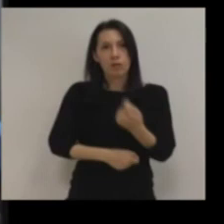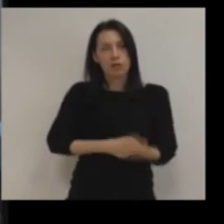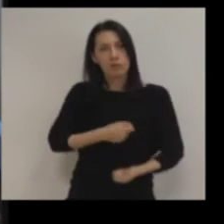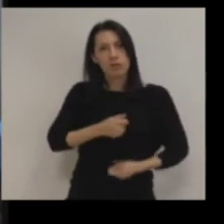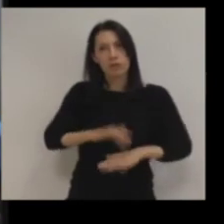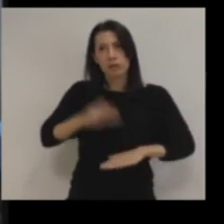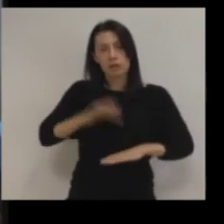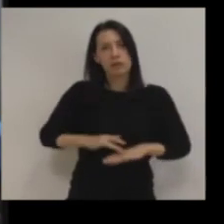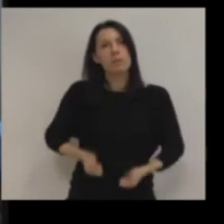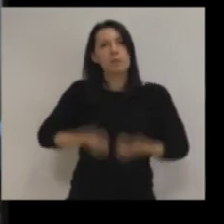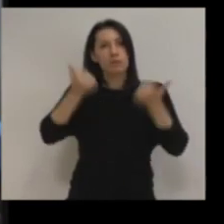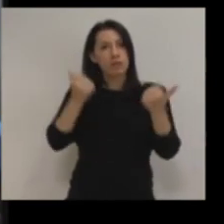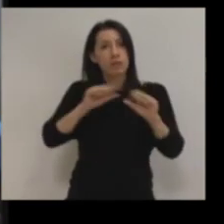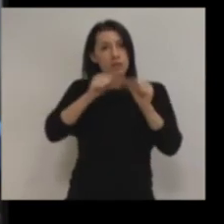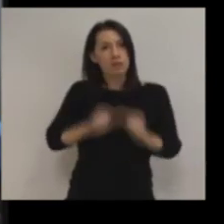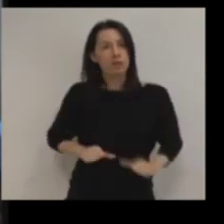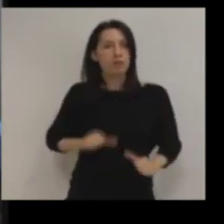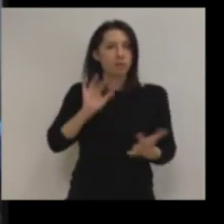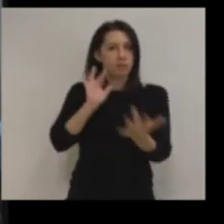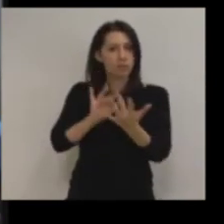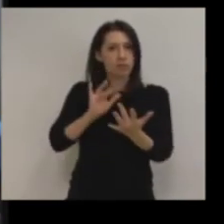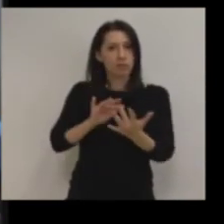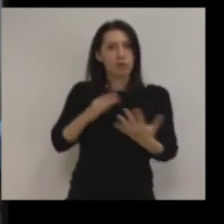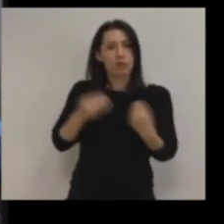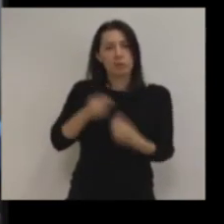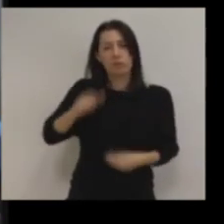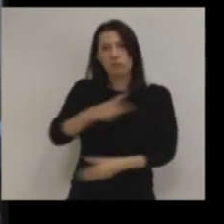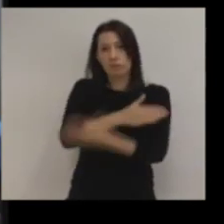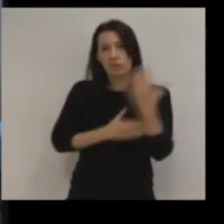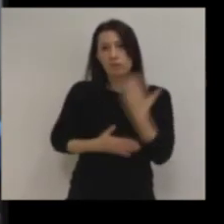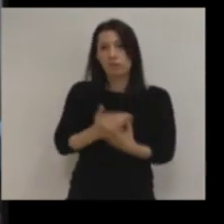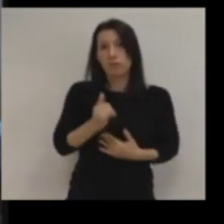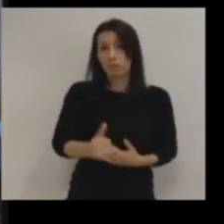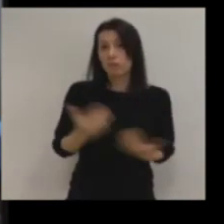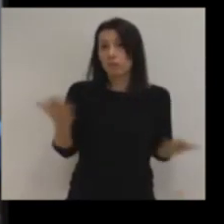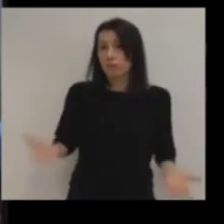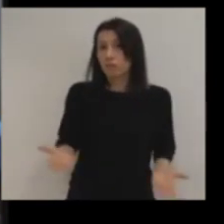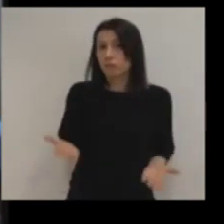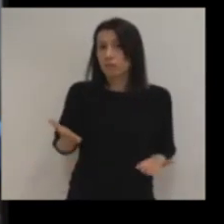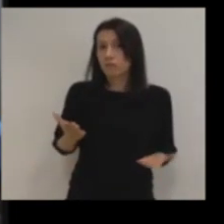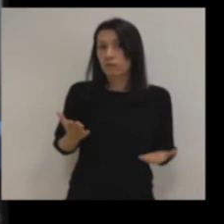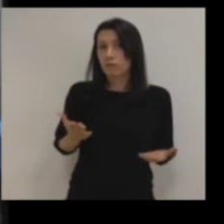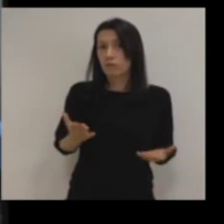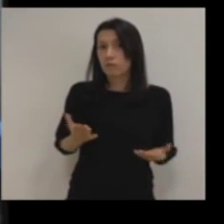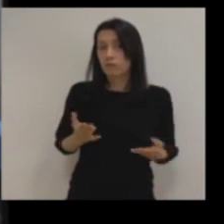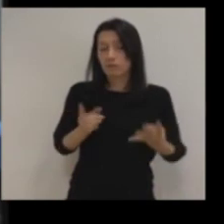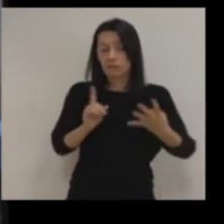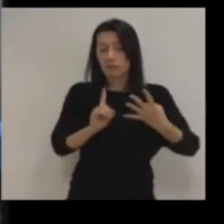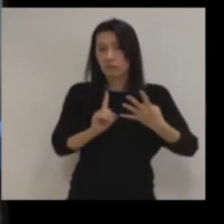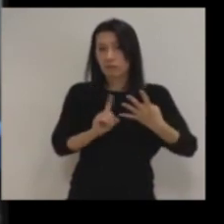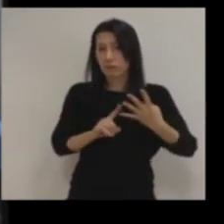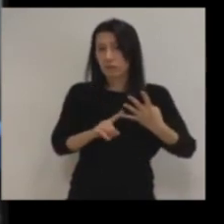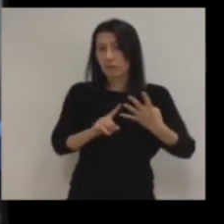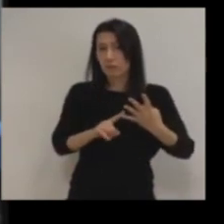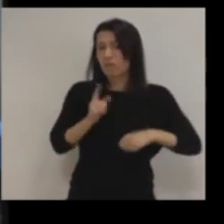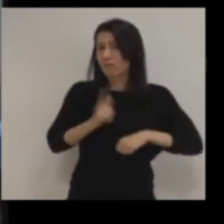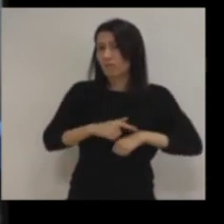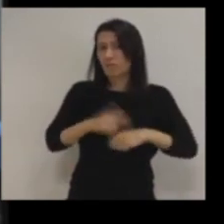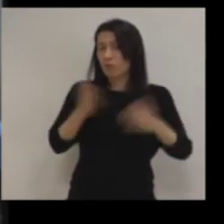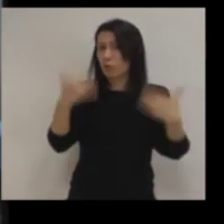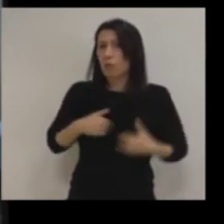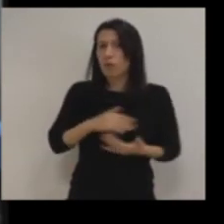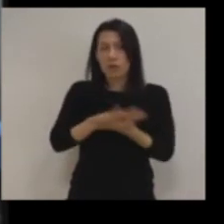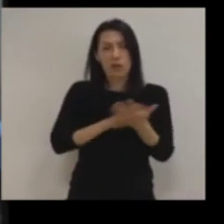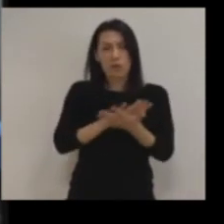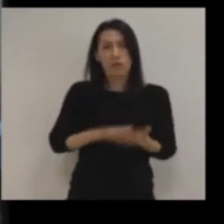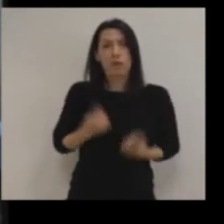todo, con esta forma de comunicarse con la discapacidad. En este sentido, en este punto, no nos ha dado tiempo a tratar una cosa, pero